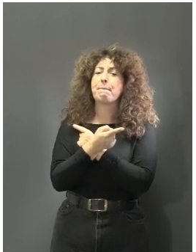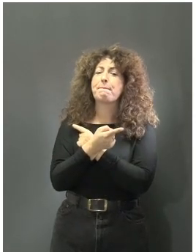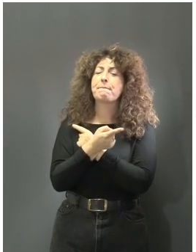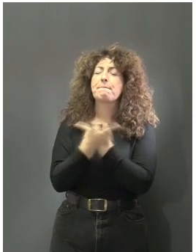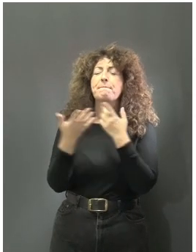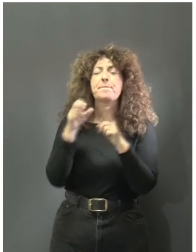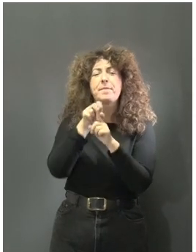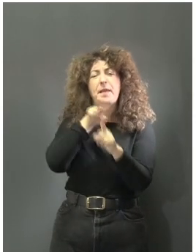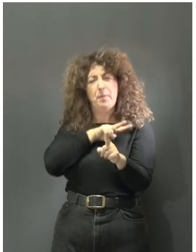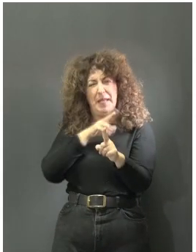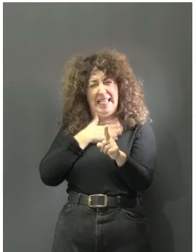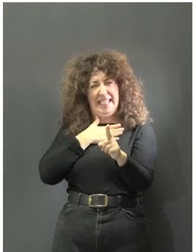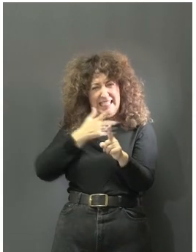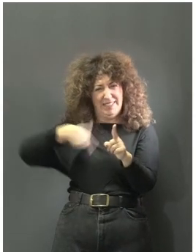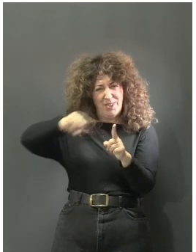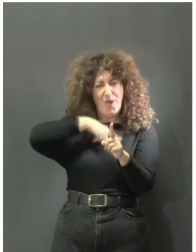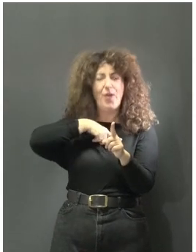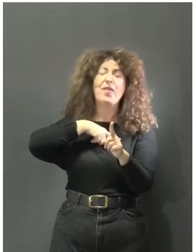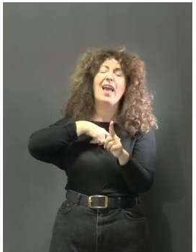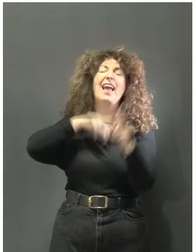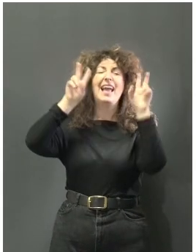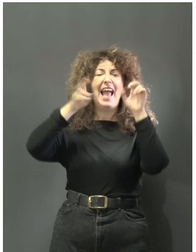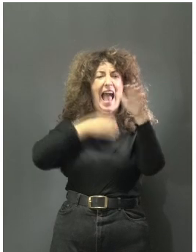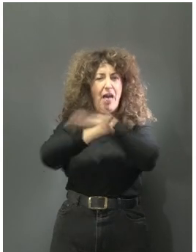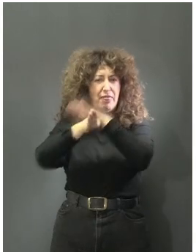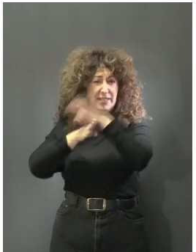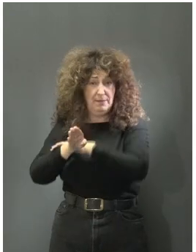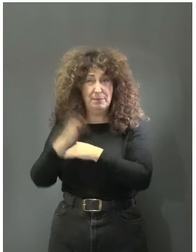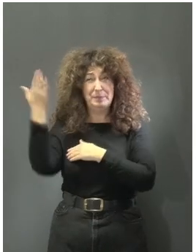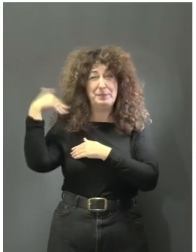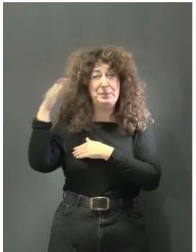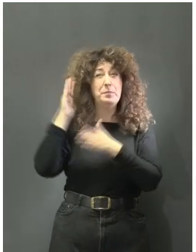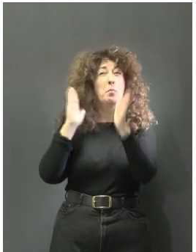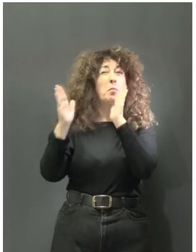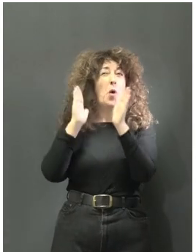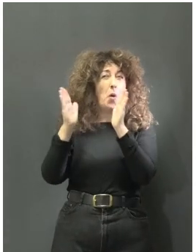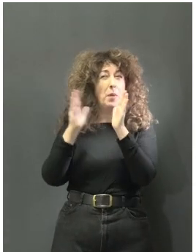la visión de lo que es la accesibilidad. Yo en aquel momento